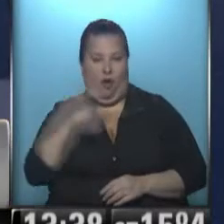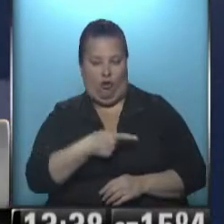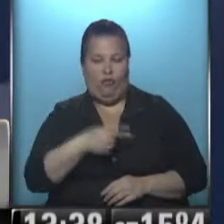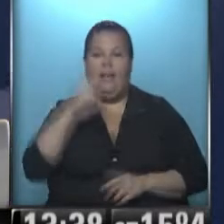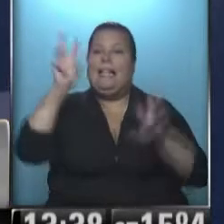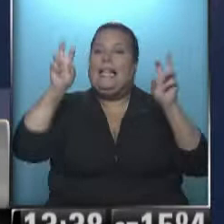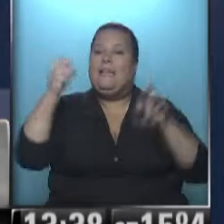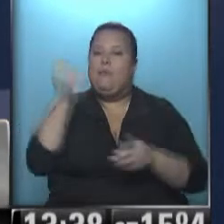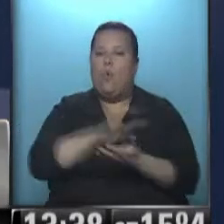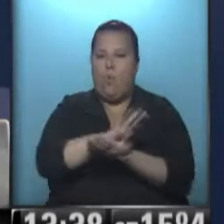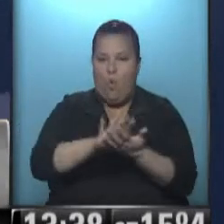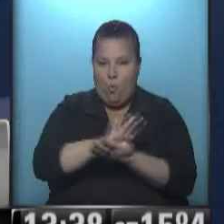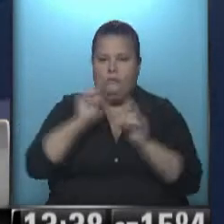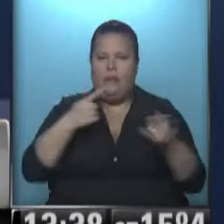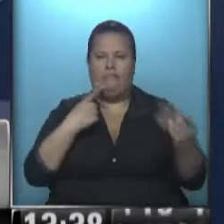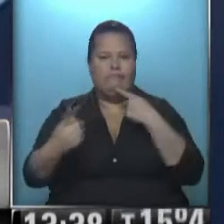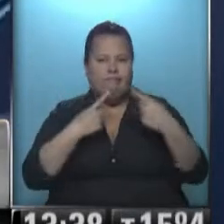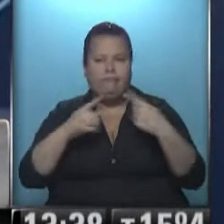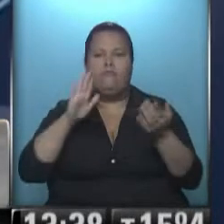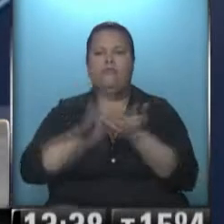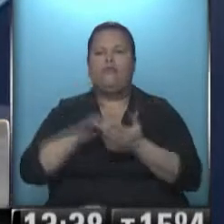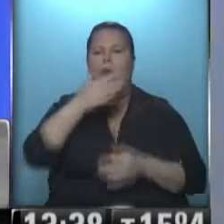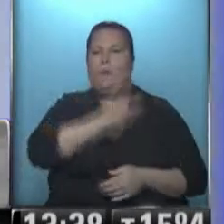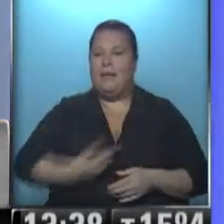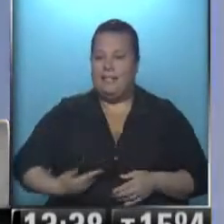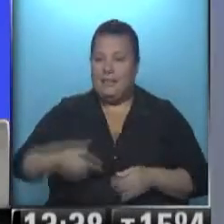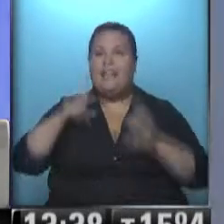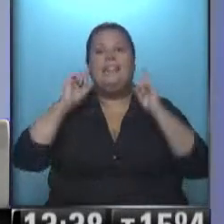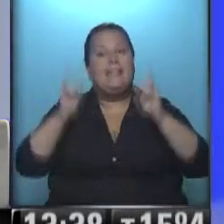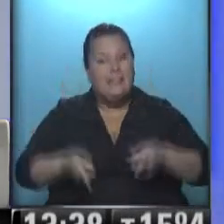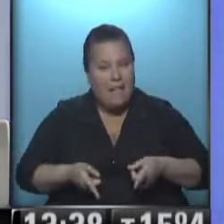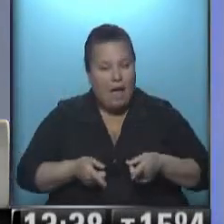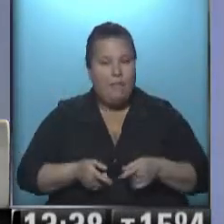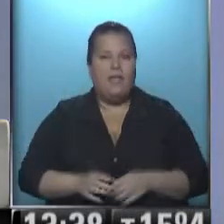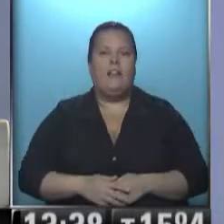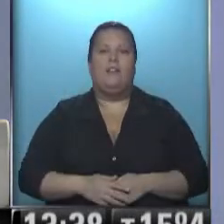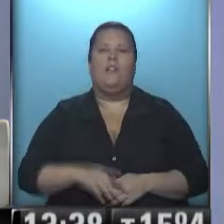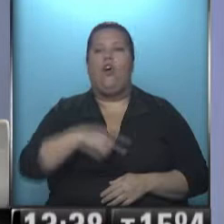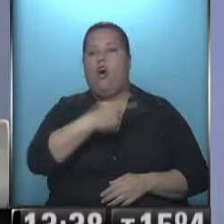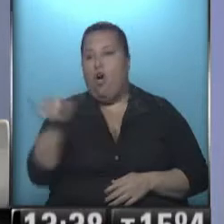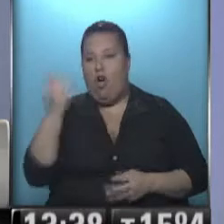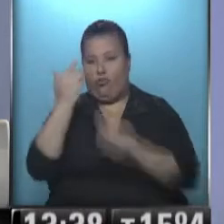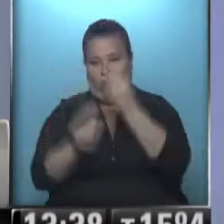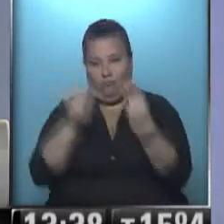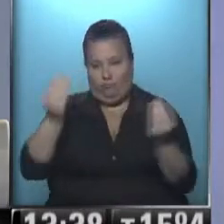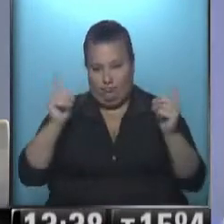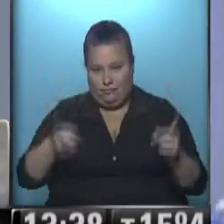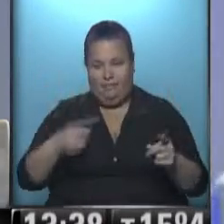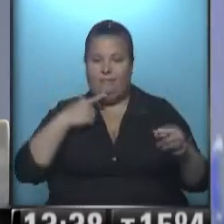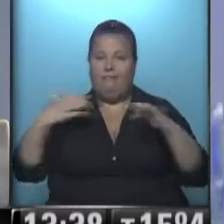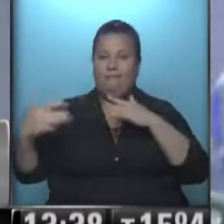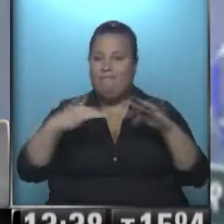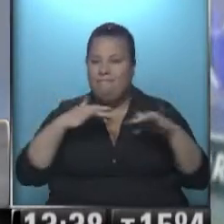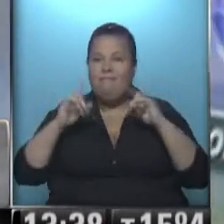principal fue la corrupción y hubo cuestionamientos a la actual mandataria, pero también entre los otros candidatos. Los sondeos,